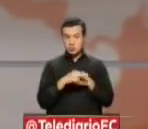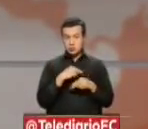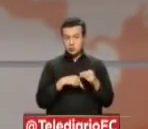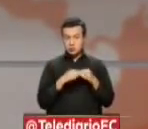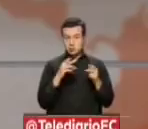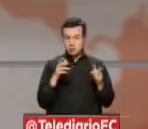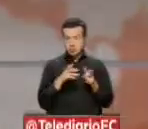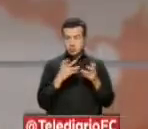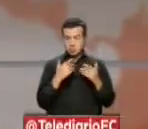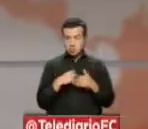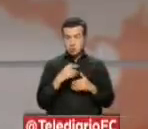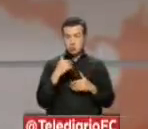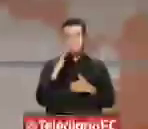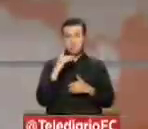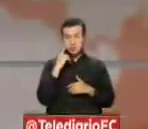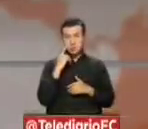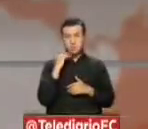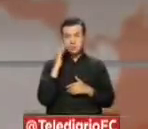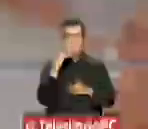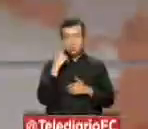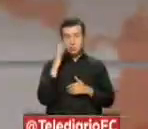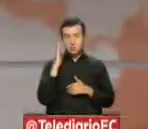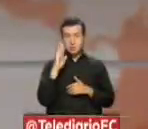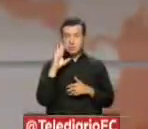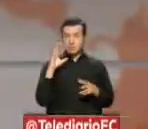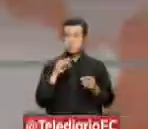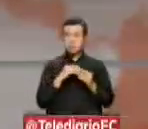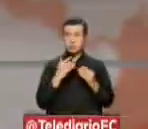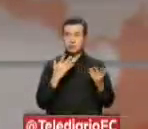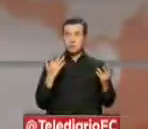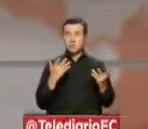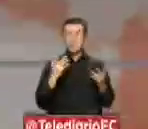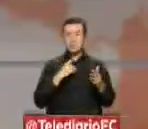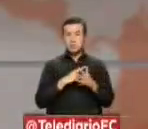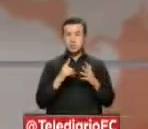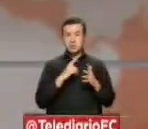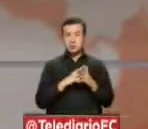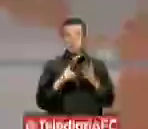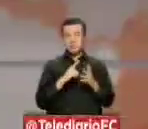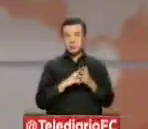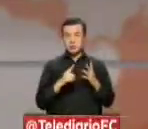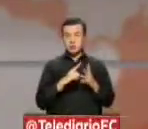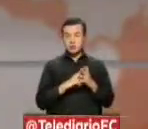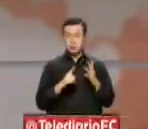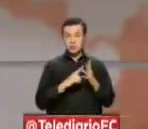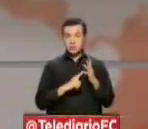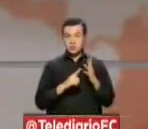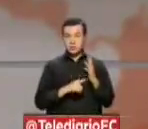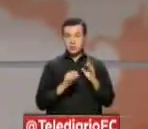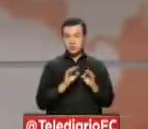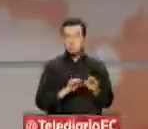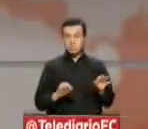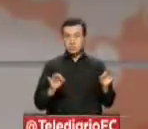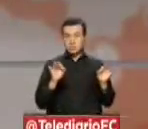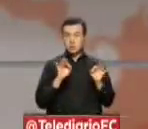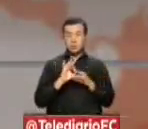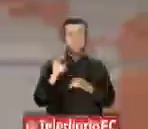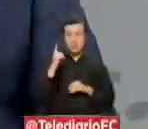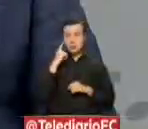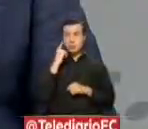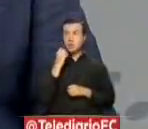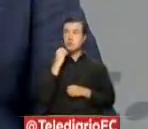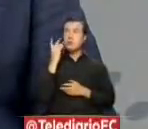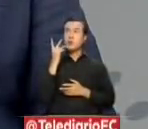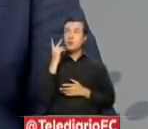y solidaria y cada vez hacer más grande este círculo a través de distintos tipos de créditos. Y eso es lo importante, que no solo estamos hablando